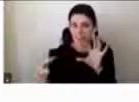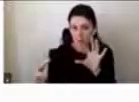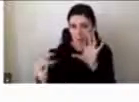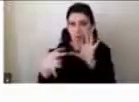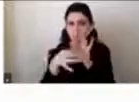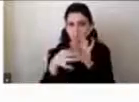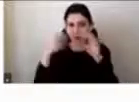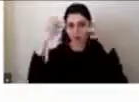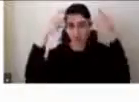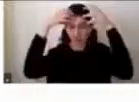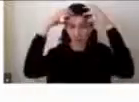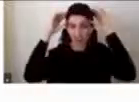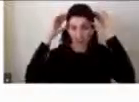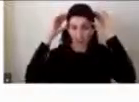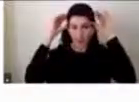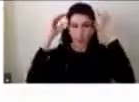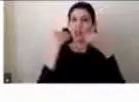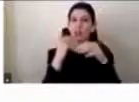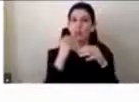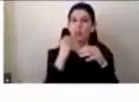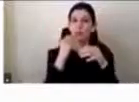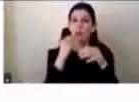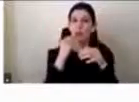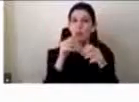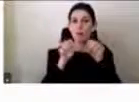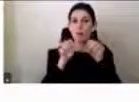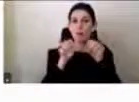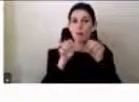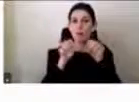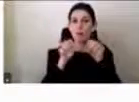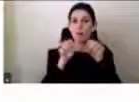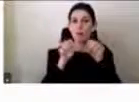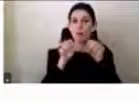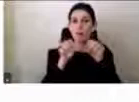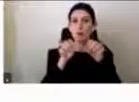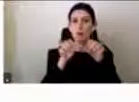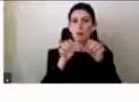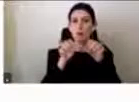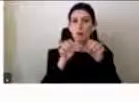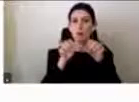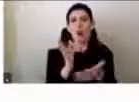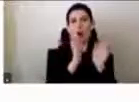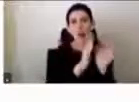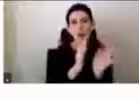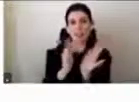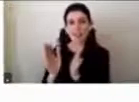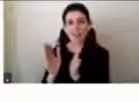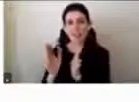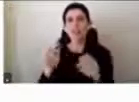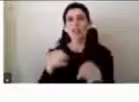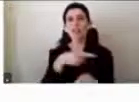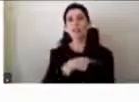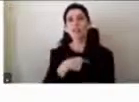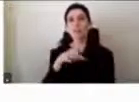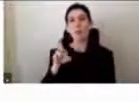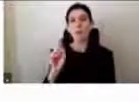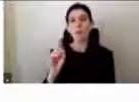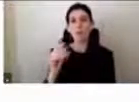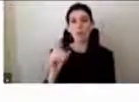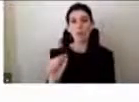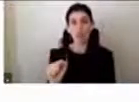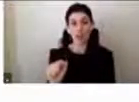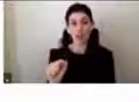vías, y también periodos de importantes reorganizaciones conocidas como podas neuronales. Y finalmente, en relación a